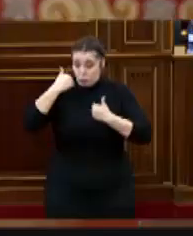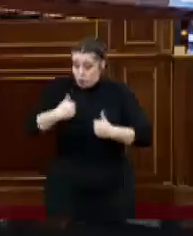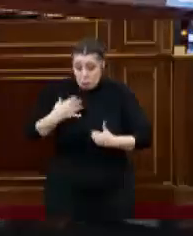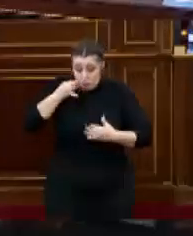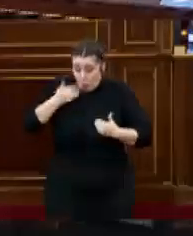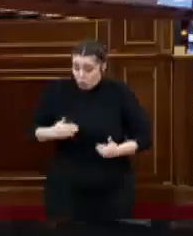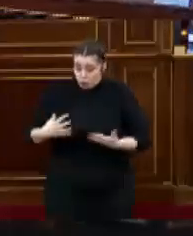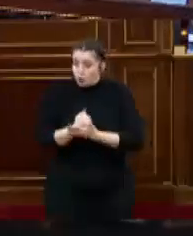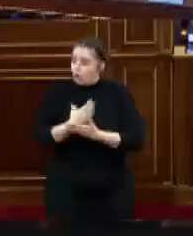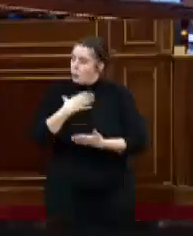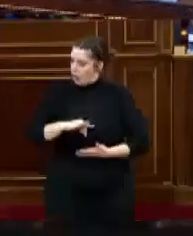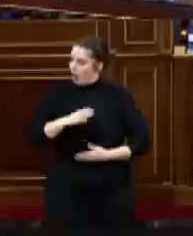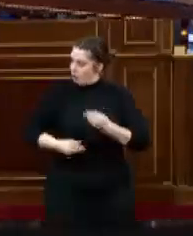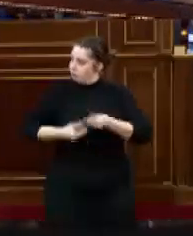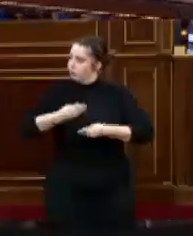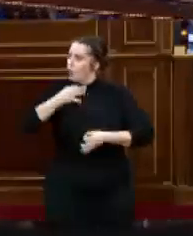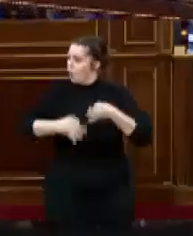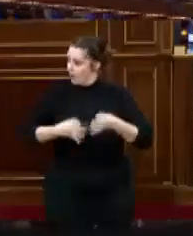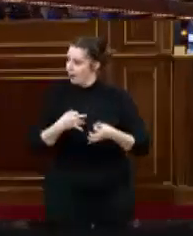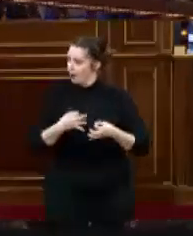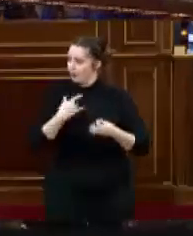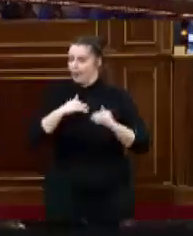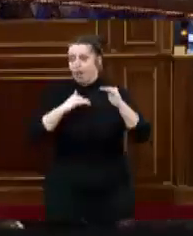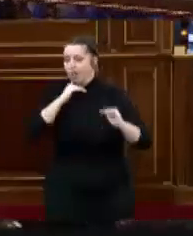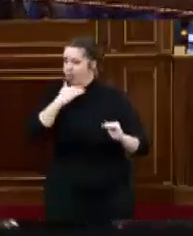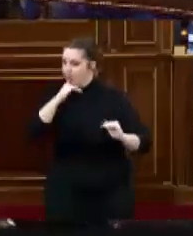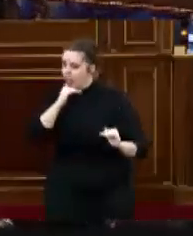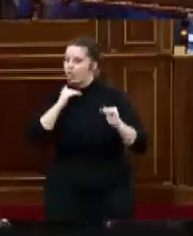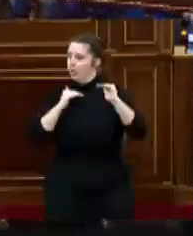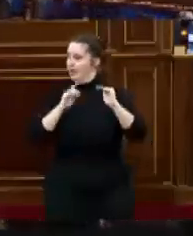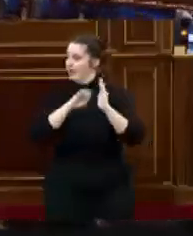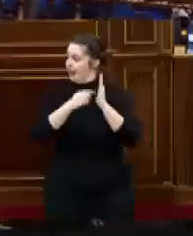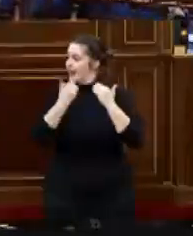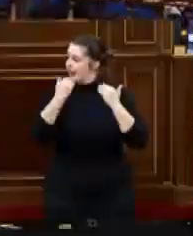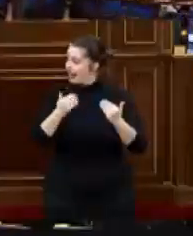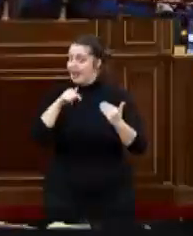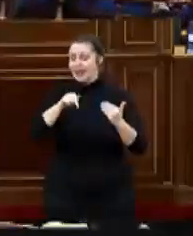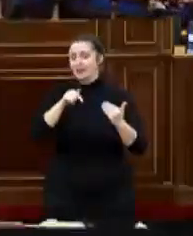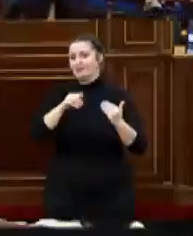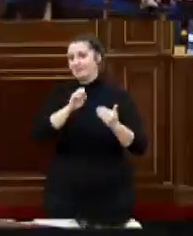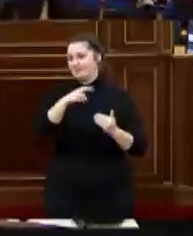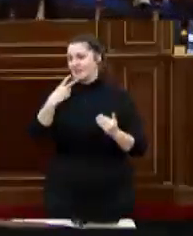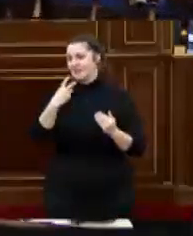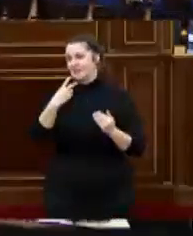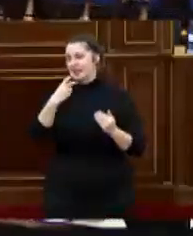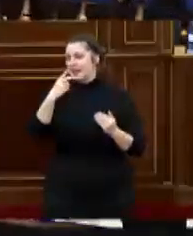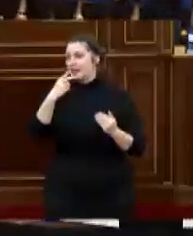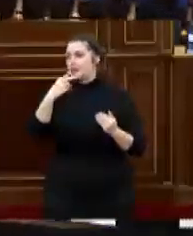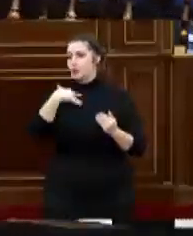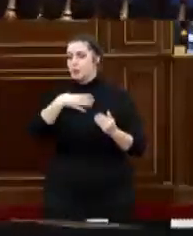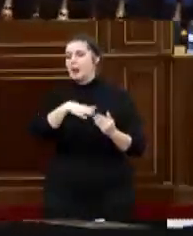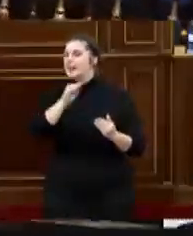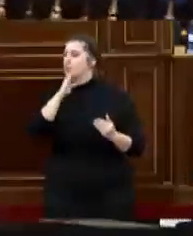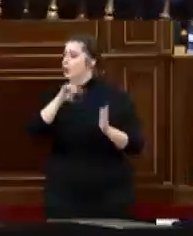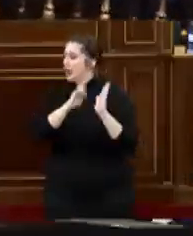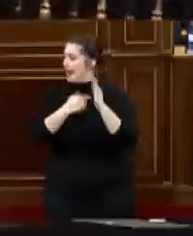Y esta es la la la gran Esperanza que alienta esta ley porque